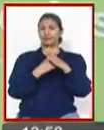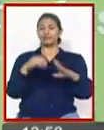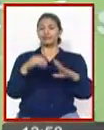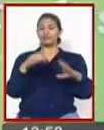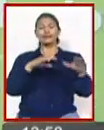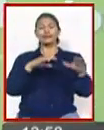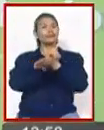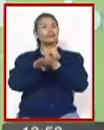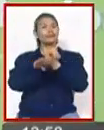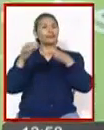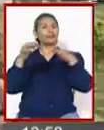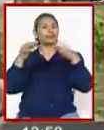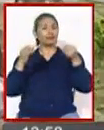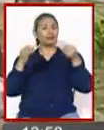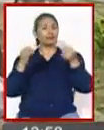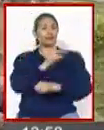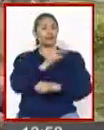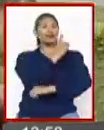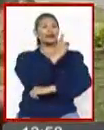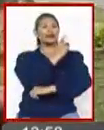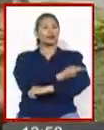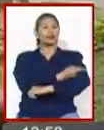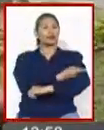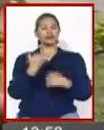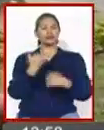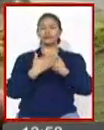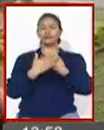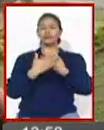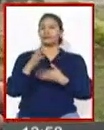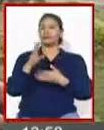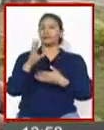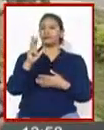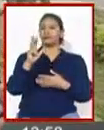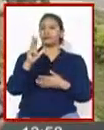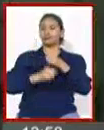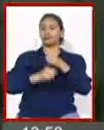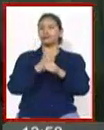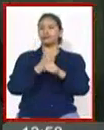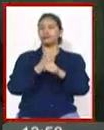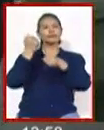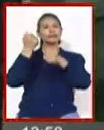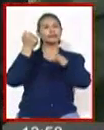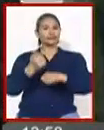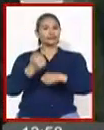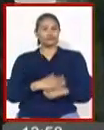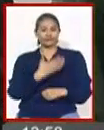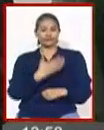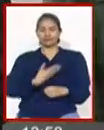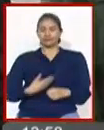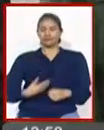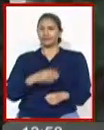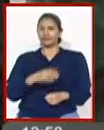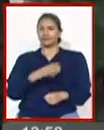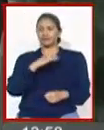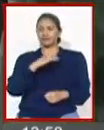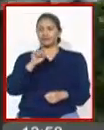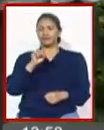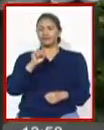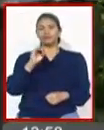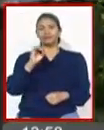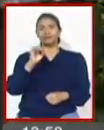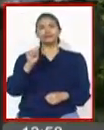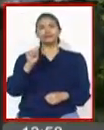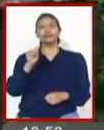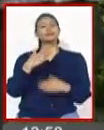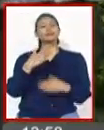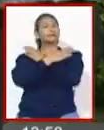de la semana de festejo de nuestro distrito, que hoy cumple 63 años de fundación. Además, la presidenta del consejo, Angélica Sosa, felicitó